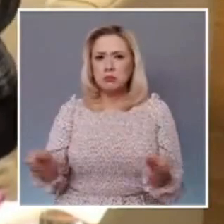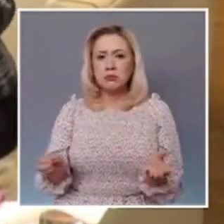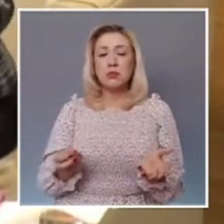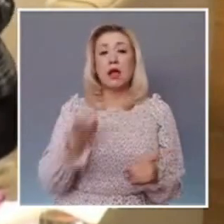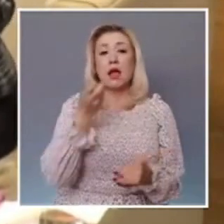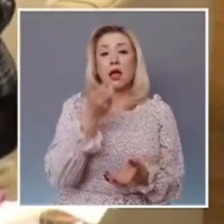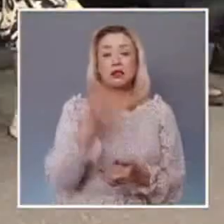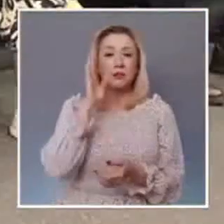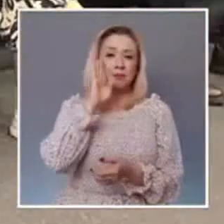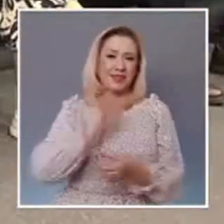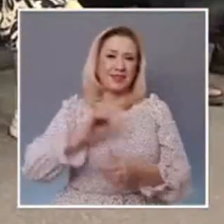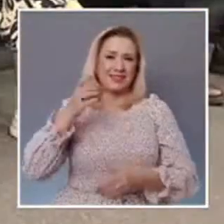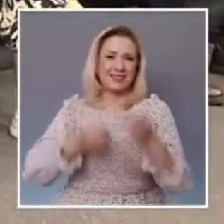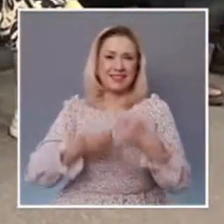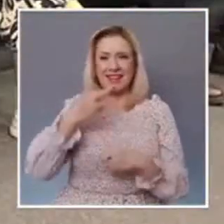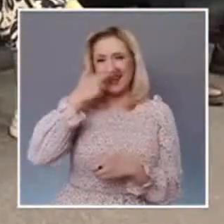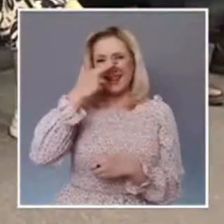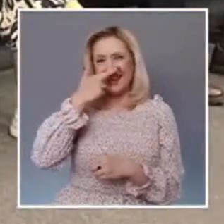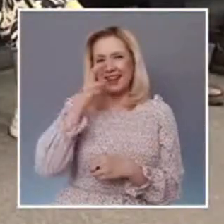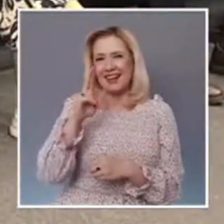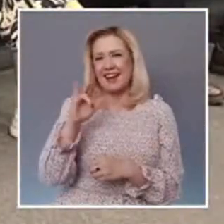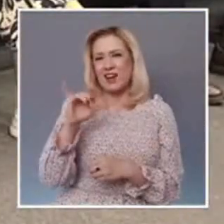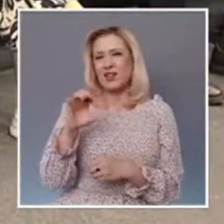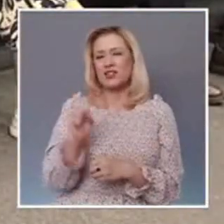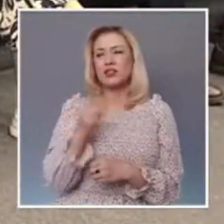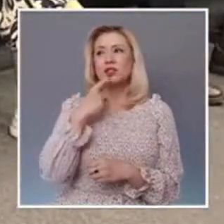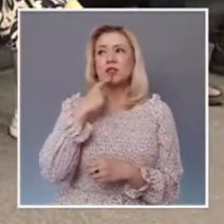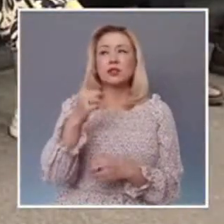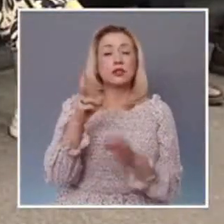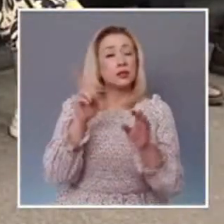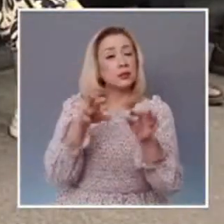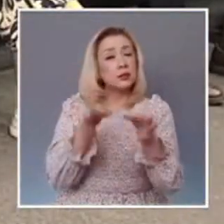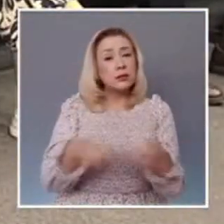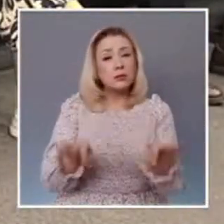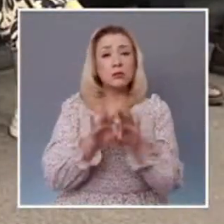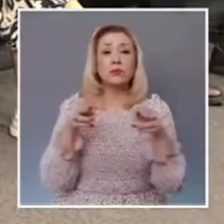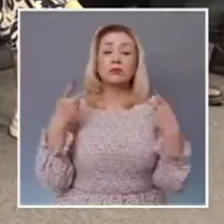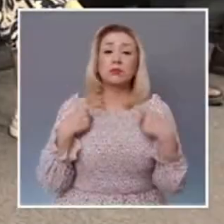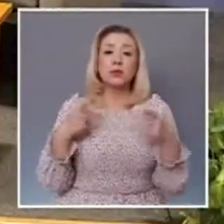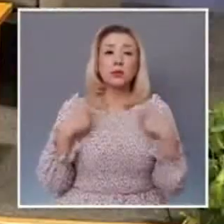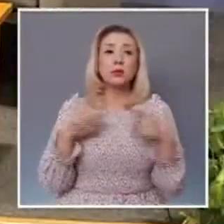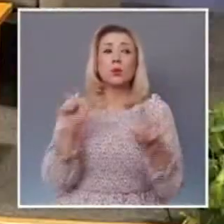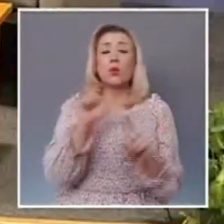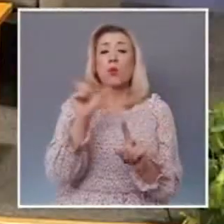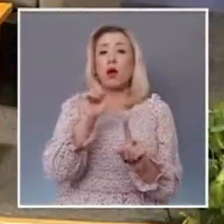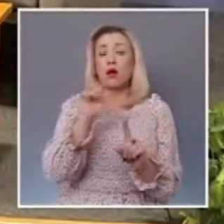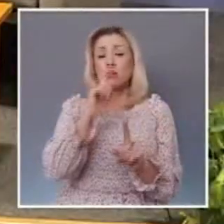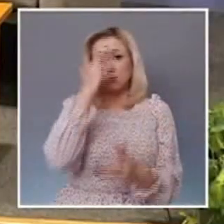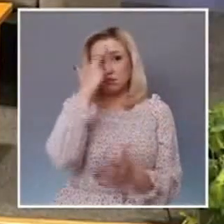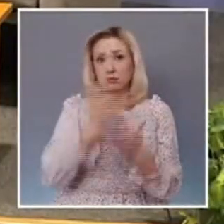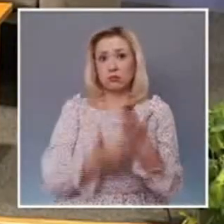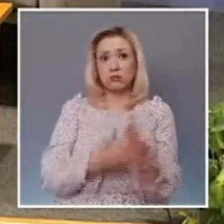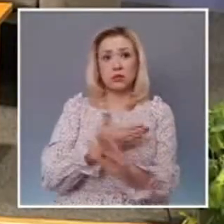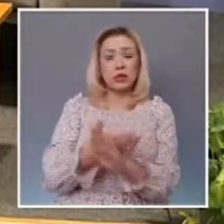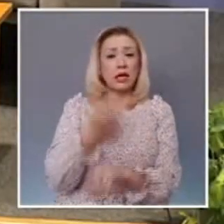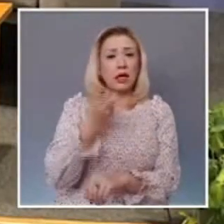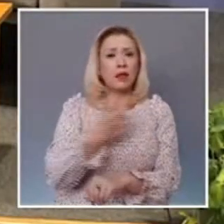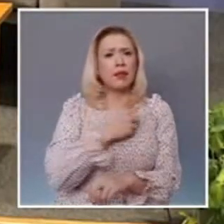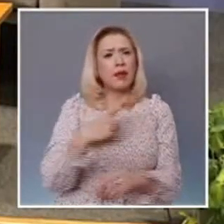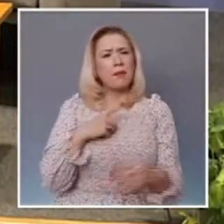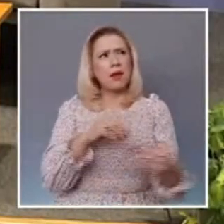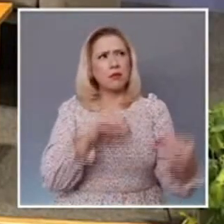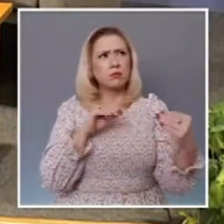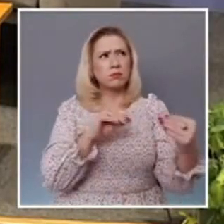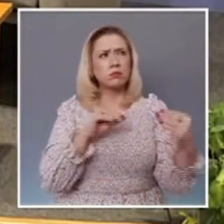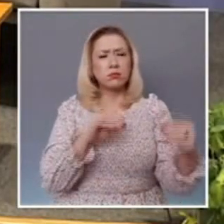Farjat destacó la importancia de que las personas que han sido víctimas de este tipo de delitos litiguen los casos para cambiar la realidad